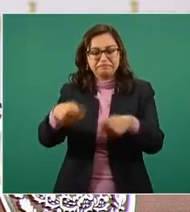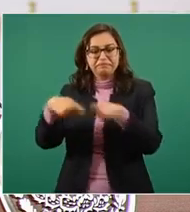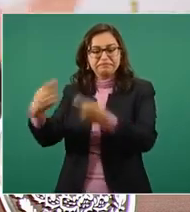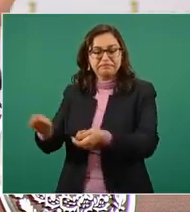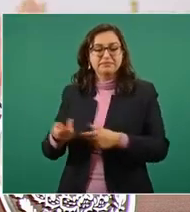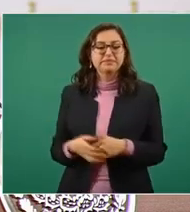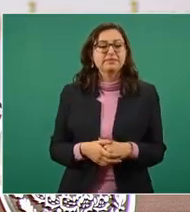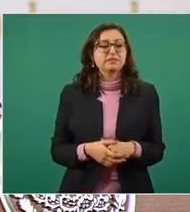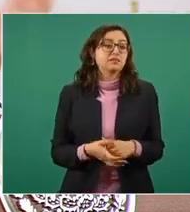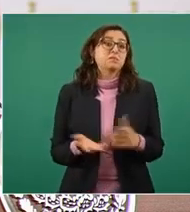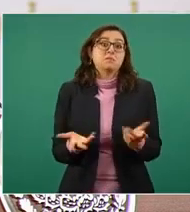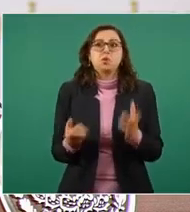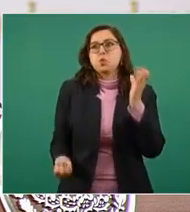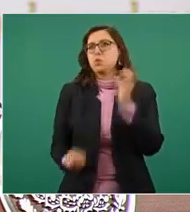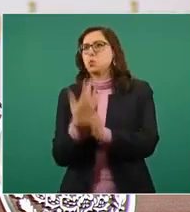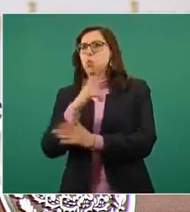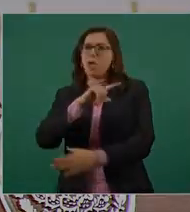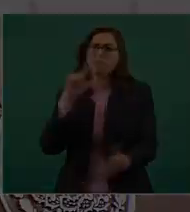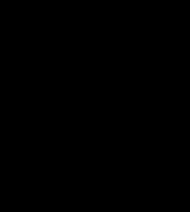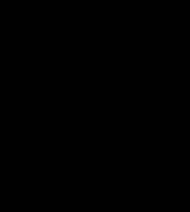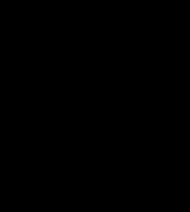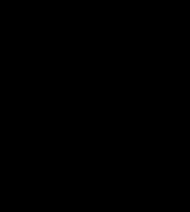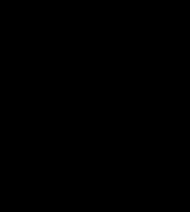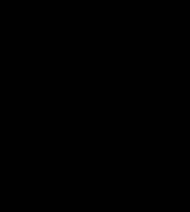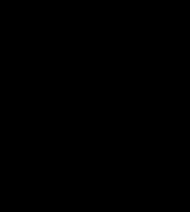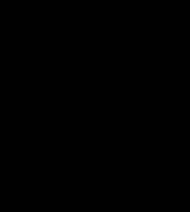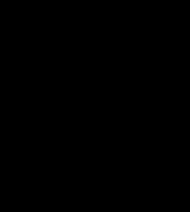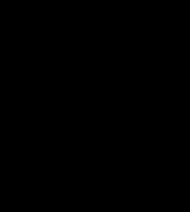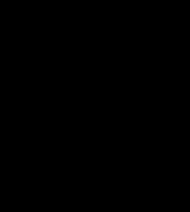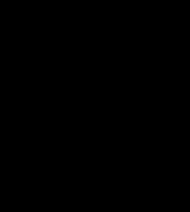Y eso fue la llamada reforma.